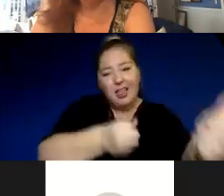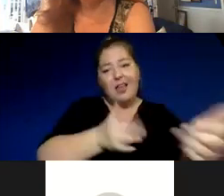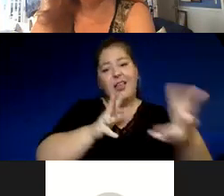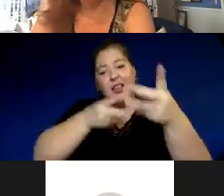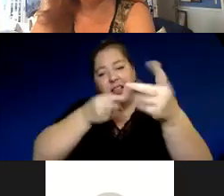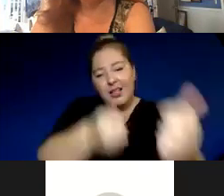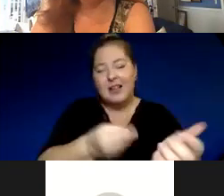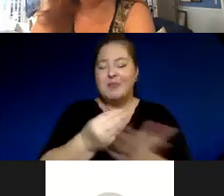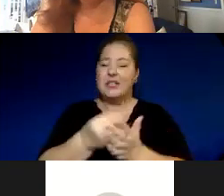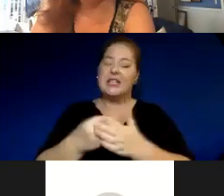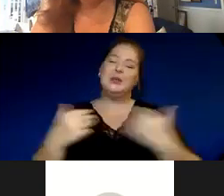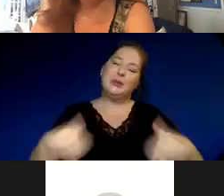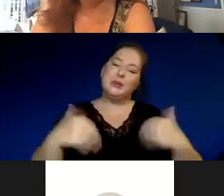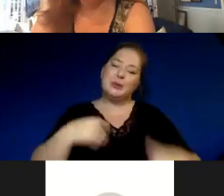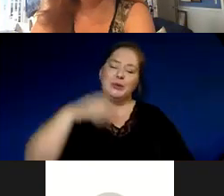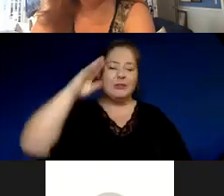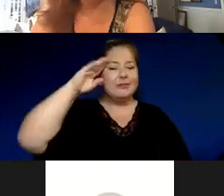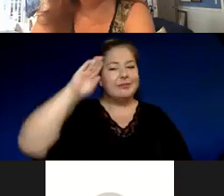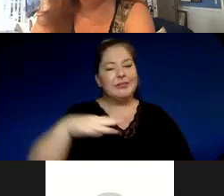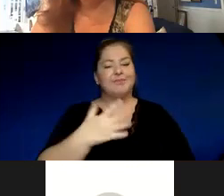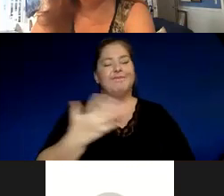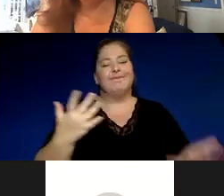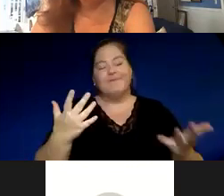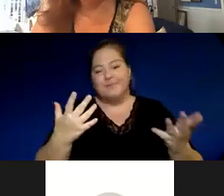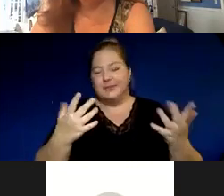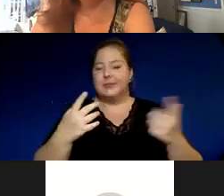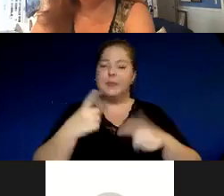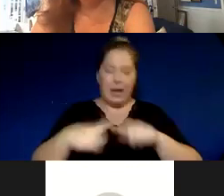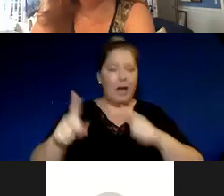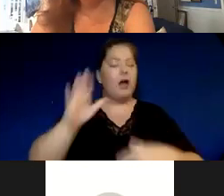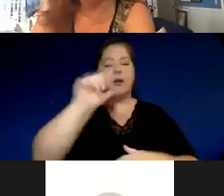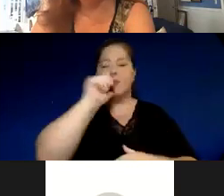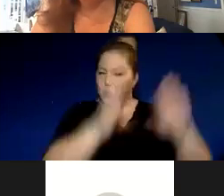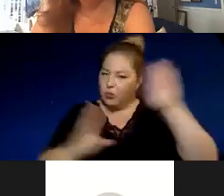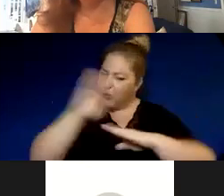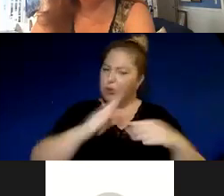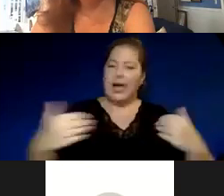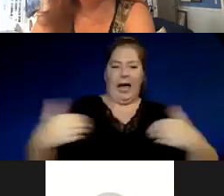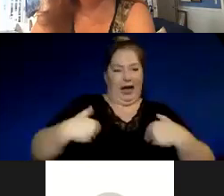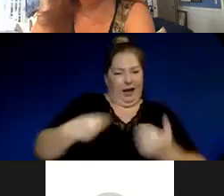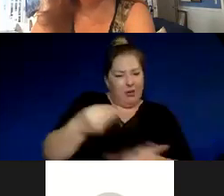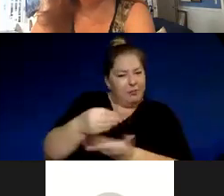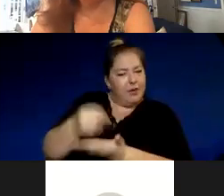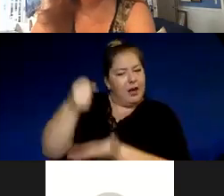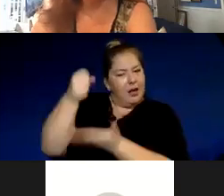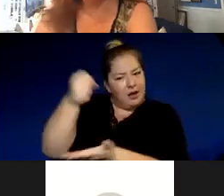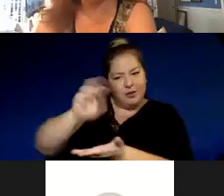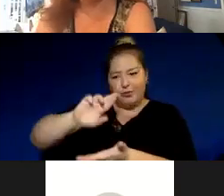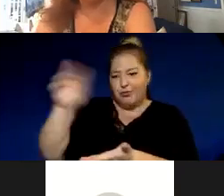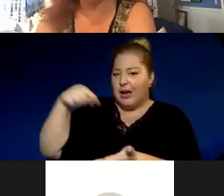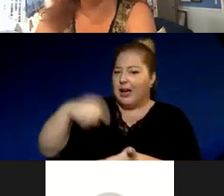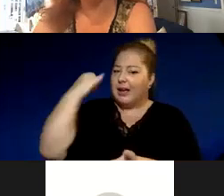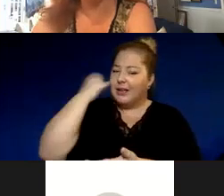del 25-75% de en esa proporción, ¿no? Así que nosotros estamos tratando de que esto cambie